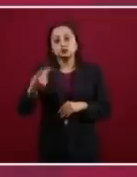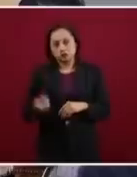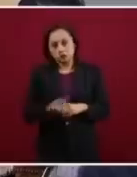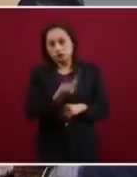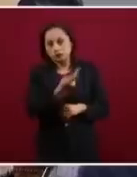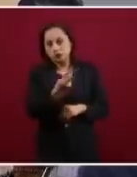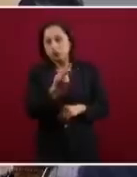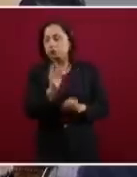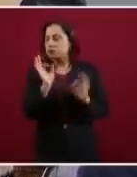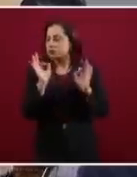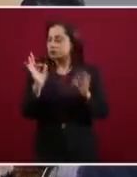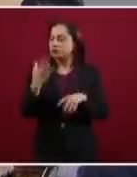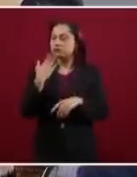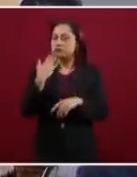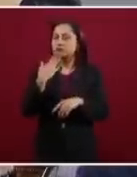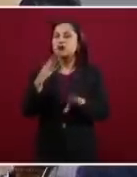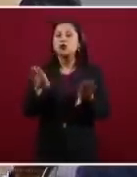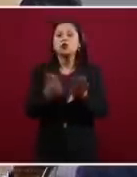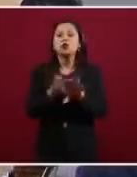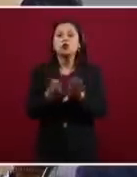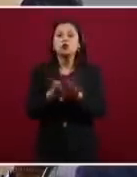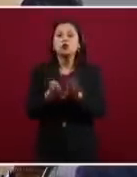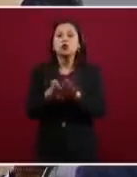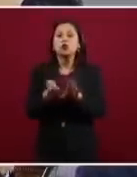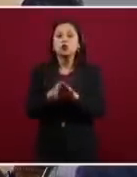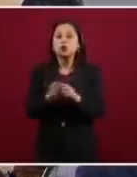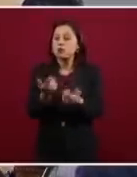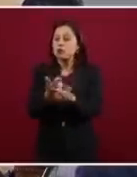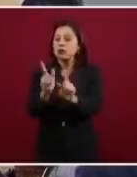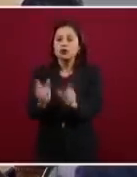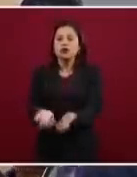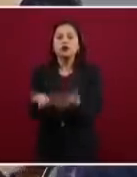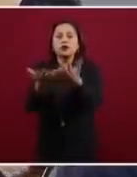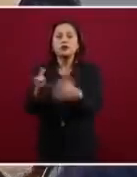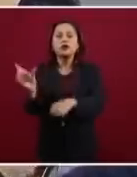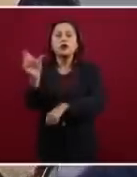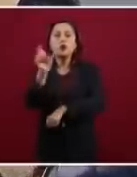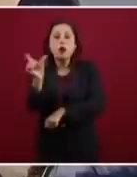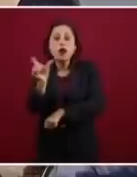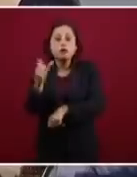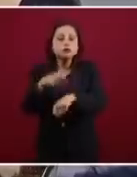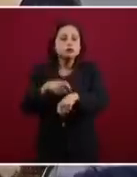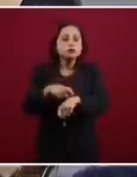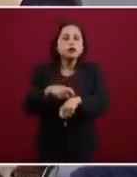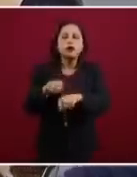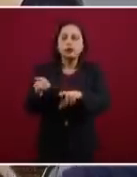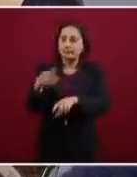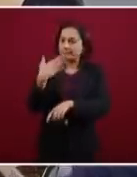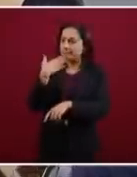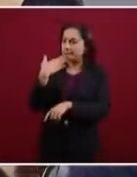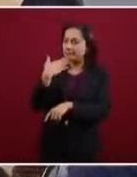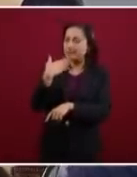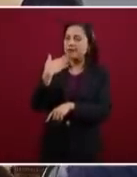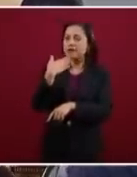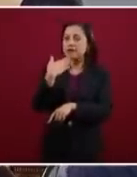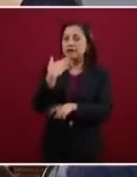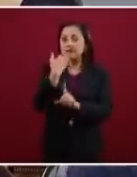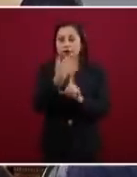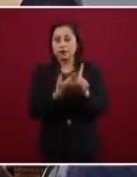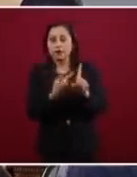que como lo soltaron cuando lo soltaron si a éste el presunto